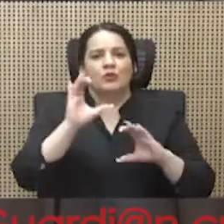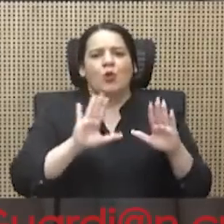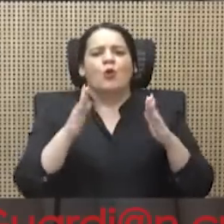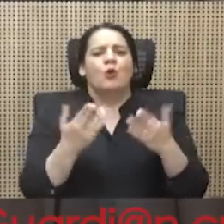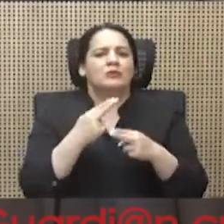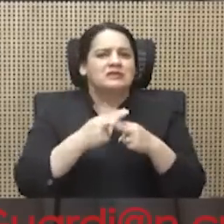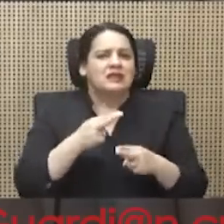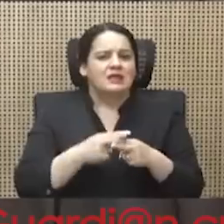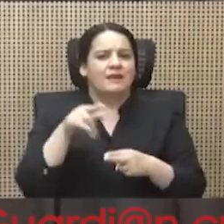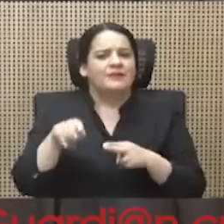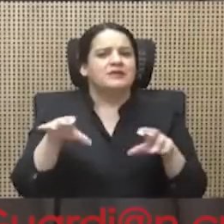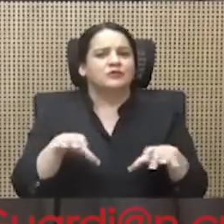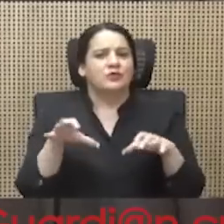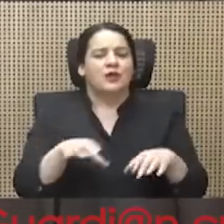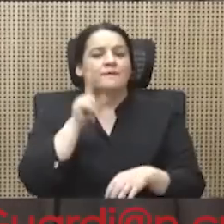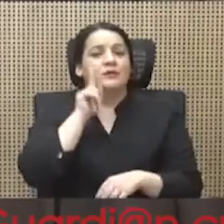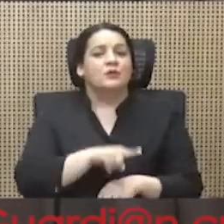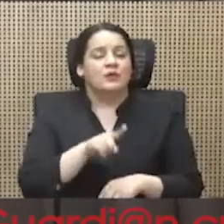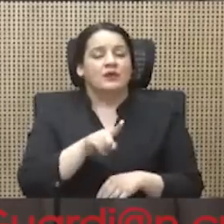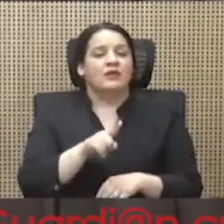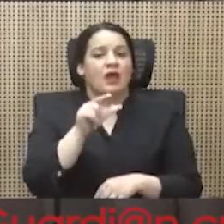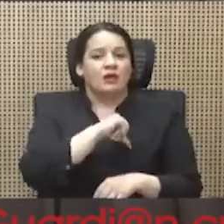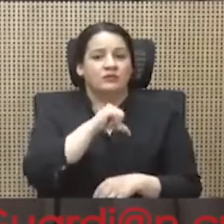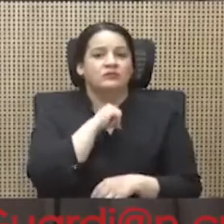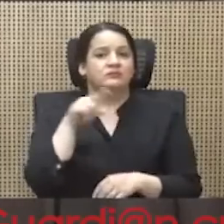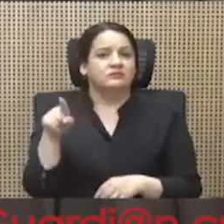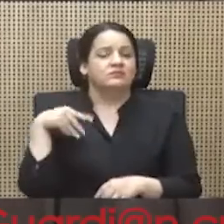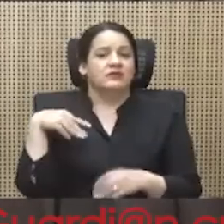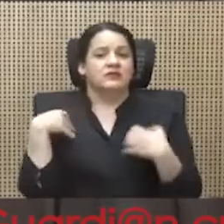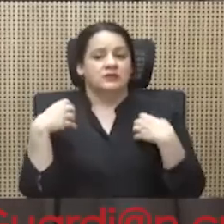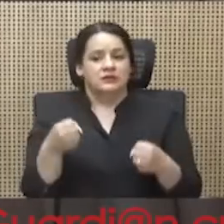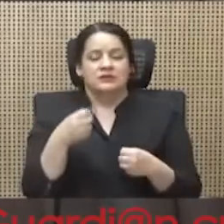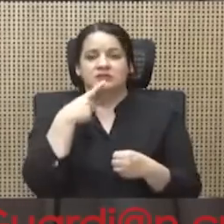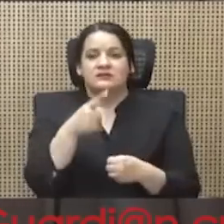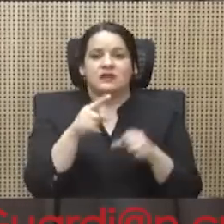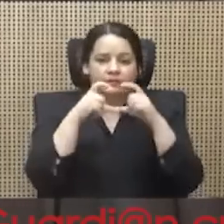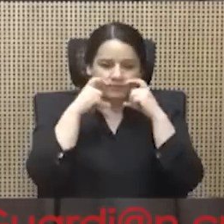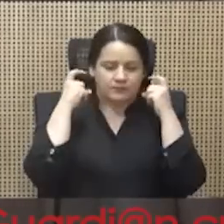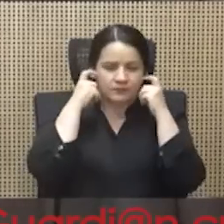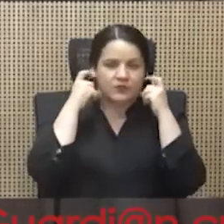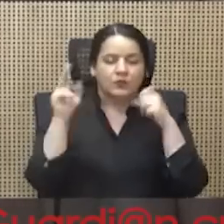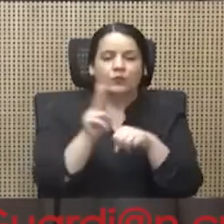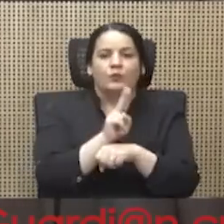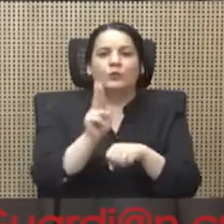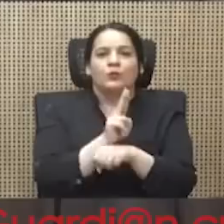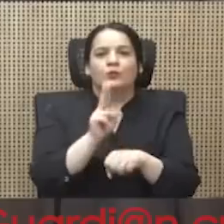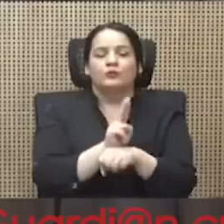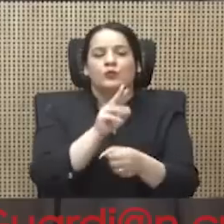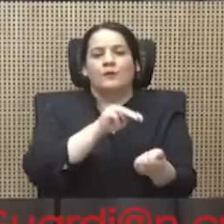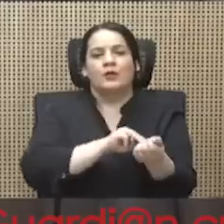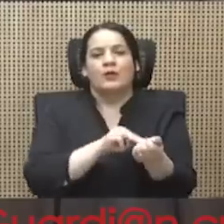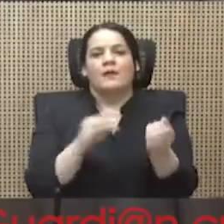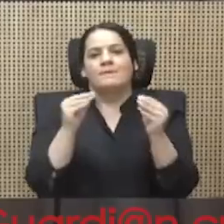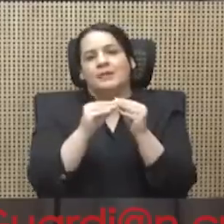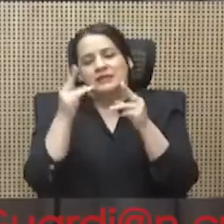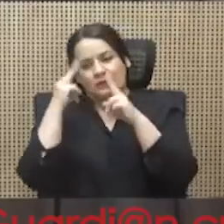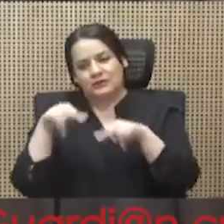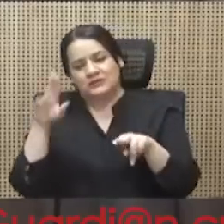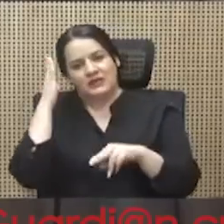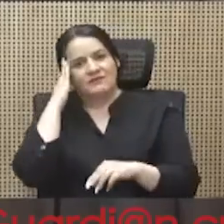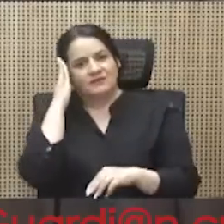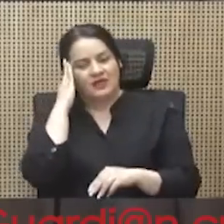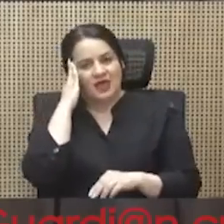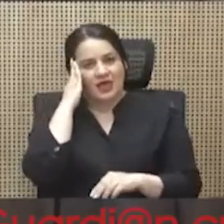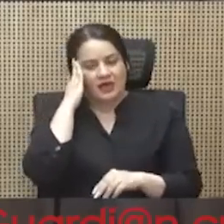a los funcionarios de salud asegurándoles que estas mascarillas eran de uso médico Cuando el más ignorante se había diferenciar entre unas mascarillas